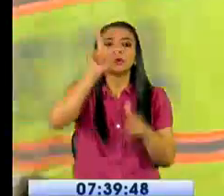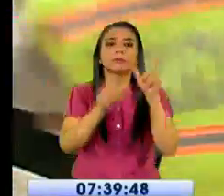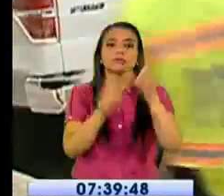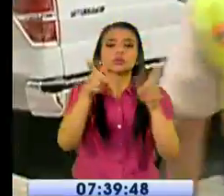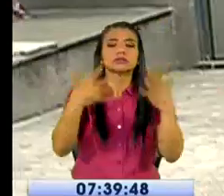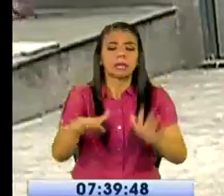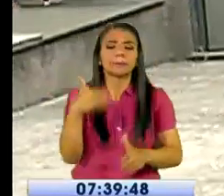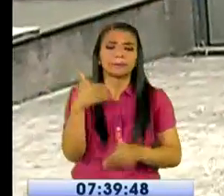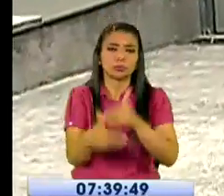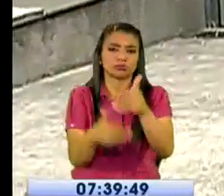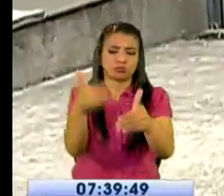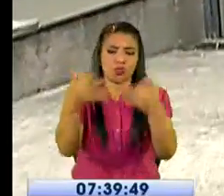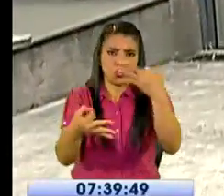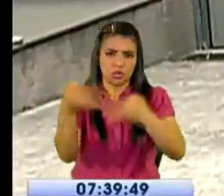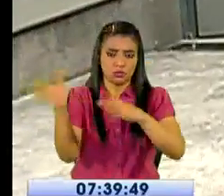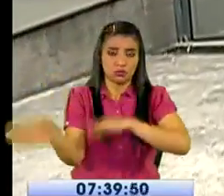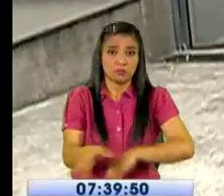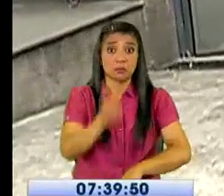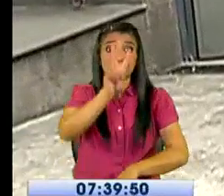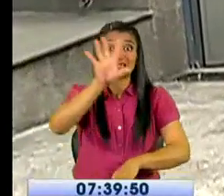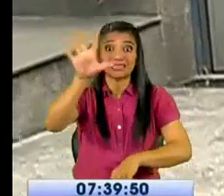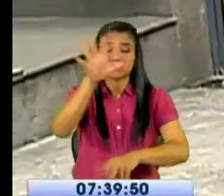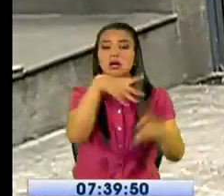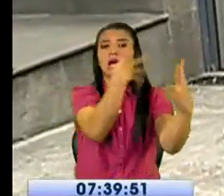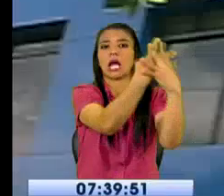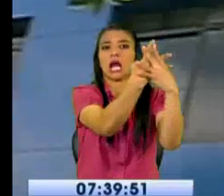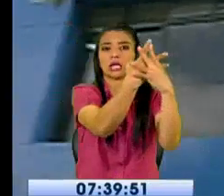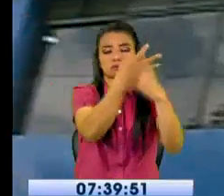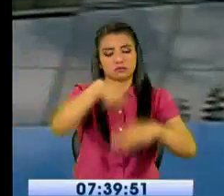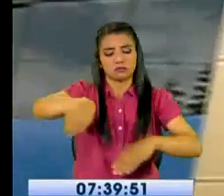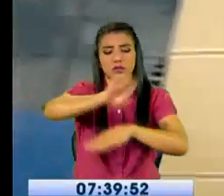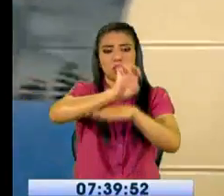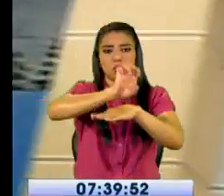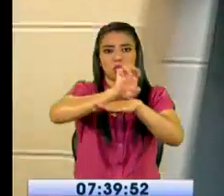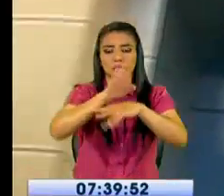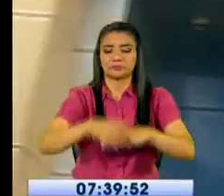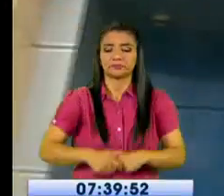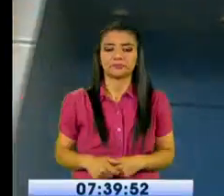procesadas y 25 detenidas a nivel nacional, informó Cristina Herrera.